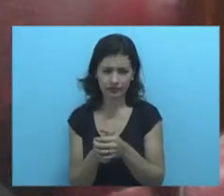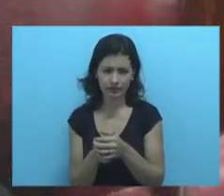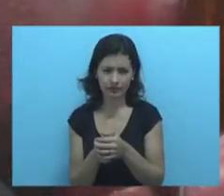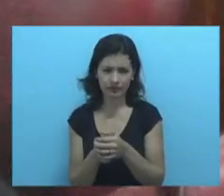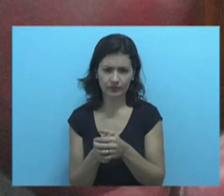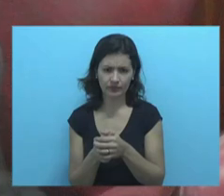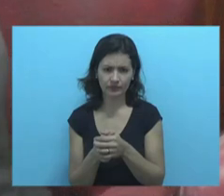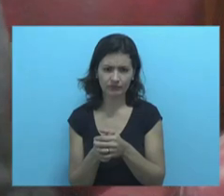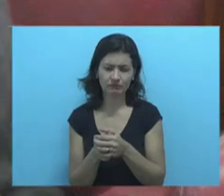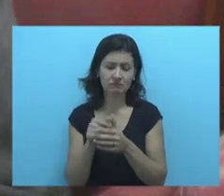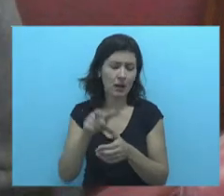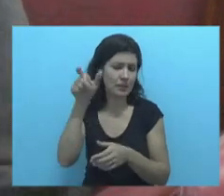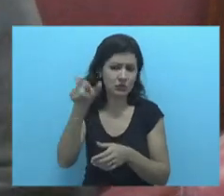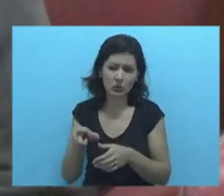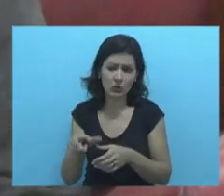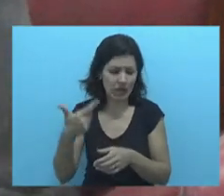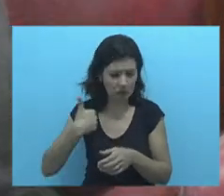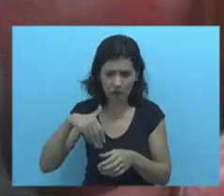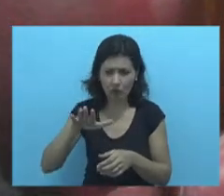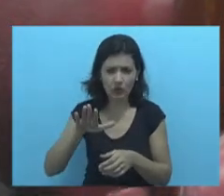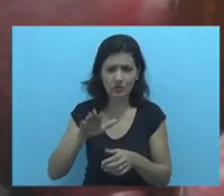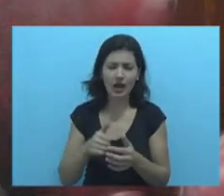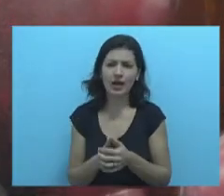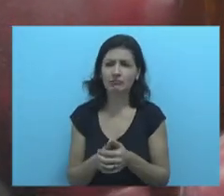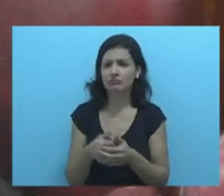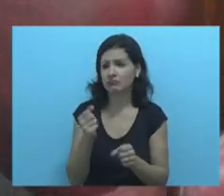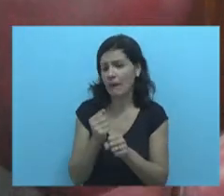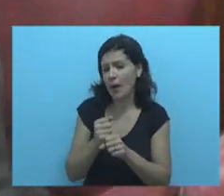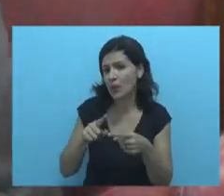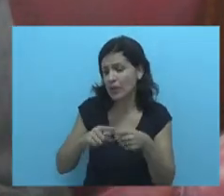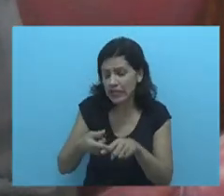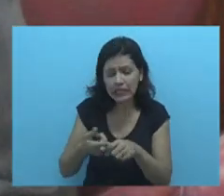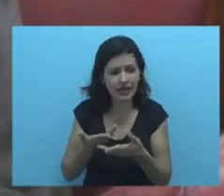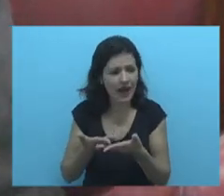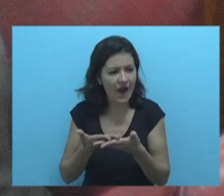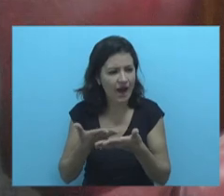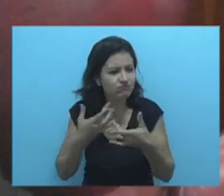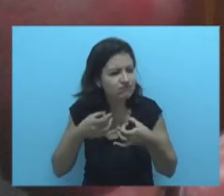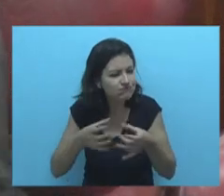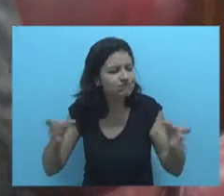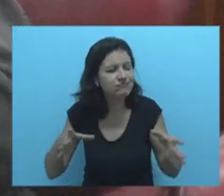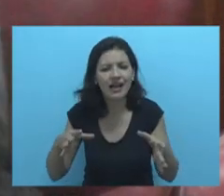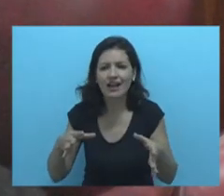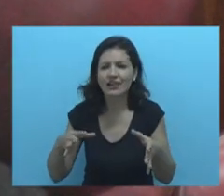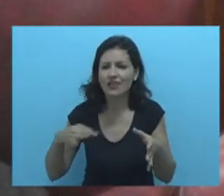Era un tipo común, un tipo que hacía política y transmitía su forma de vivir en la